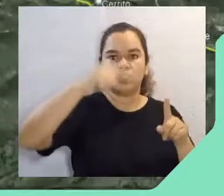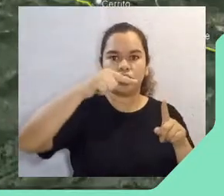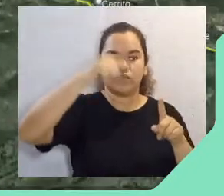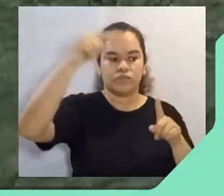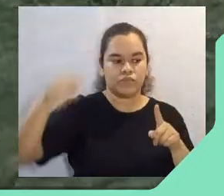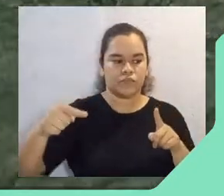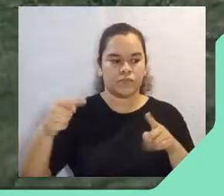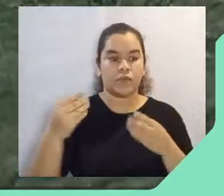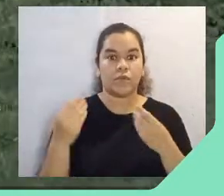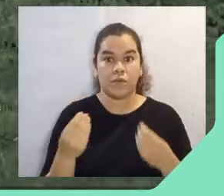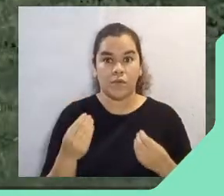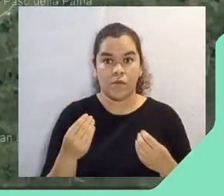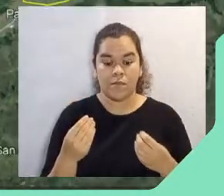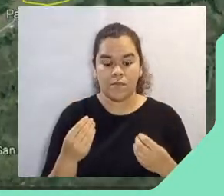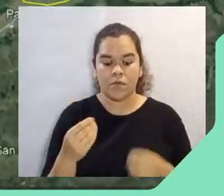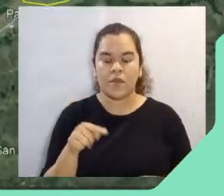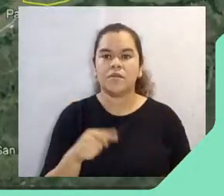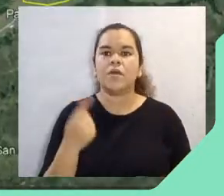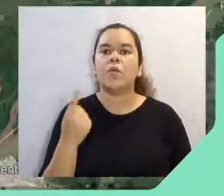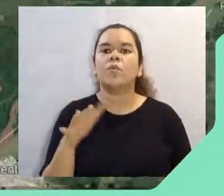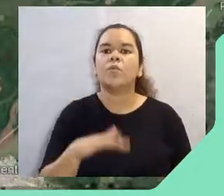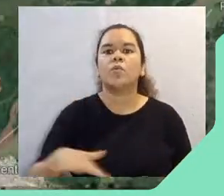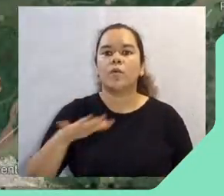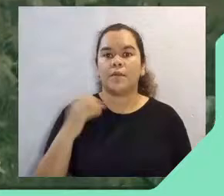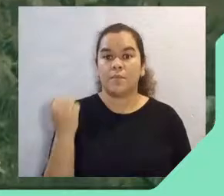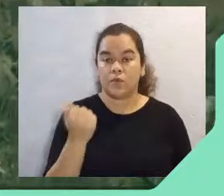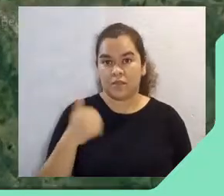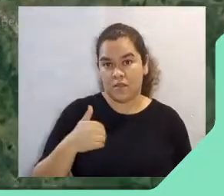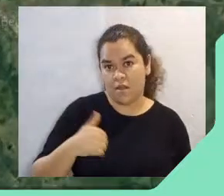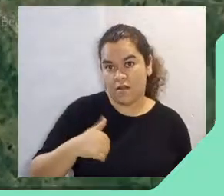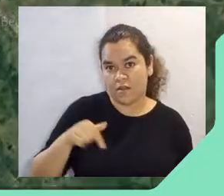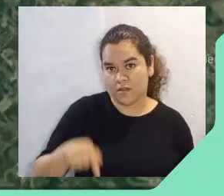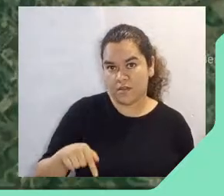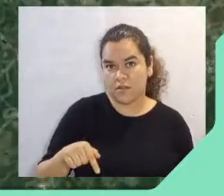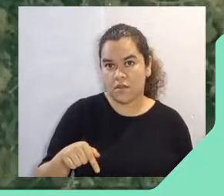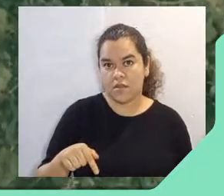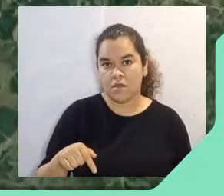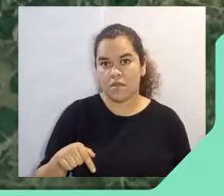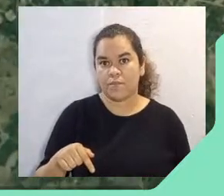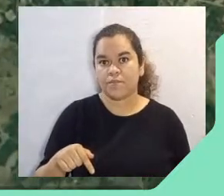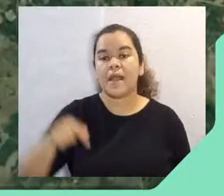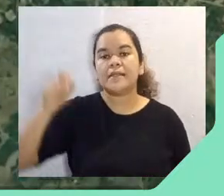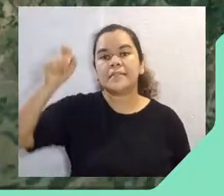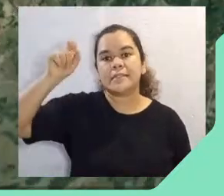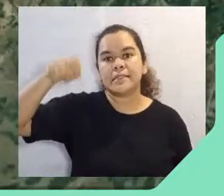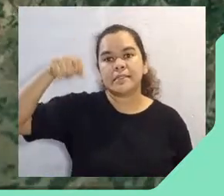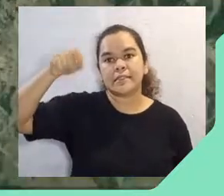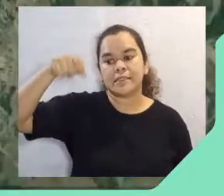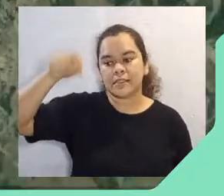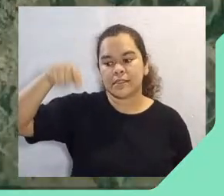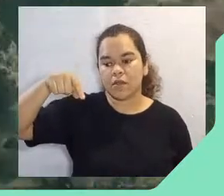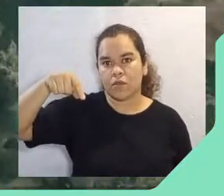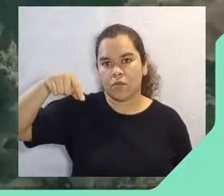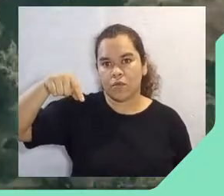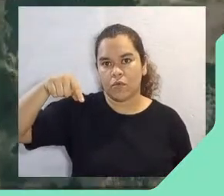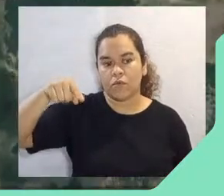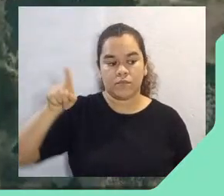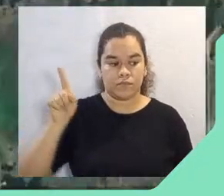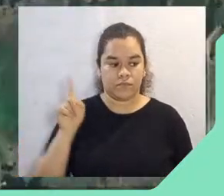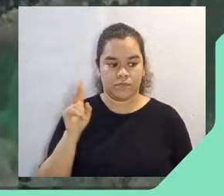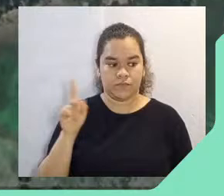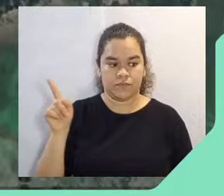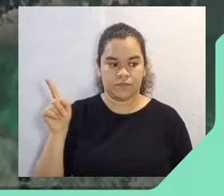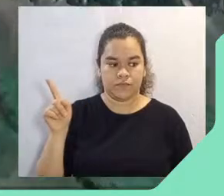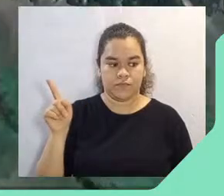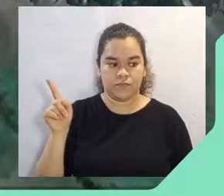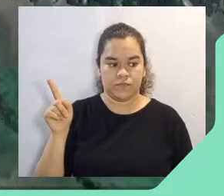los más importantes que tenemos en el país, que se encuentra en la vecina provincia de Chaco. Esta es la estación transformadora